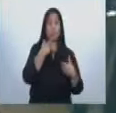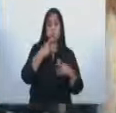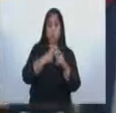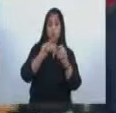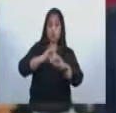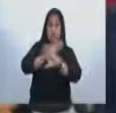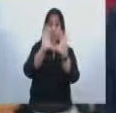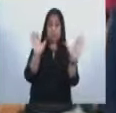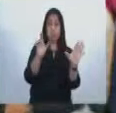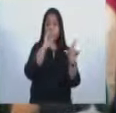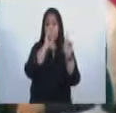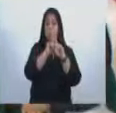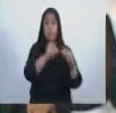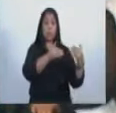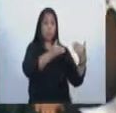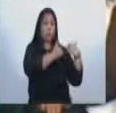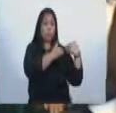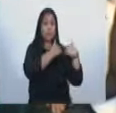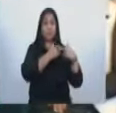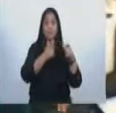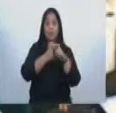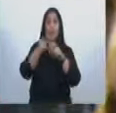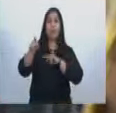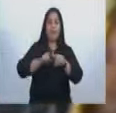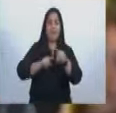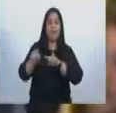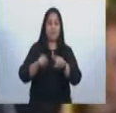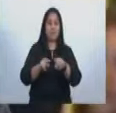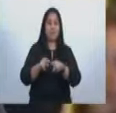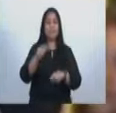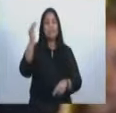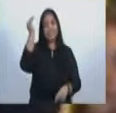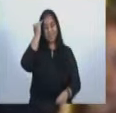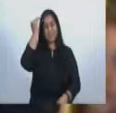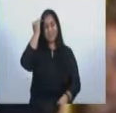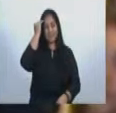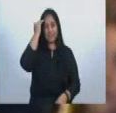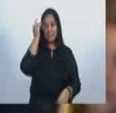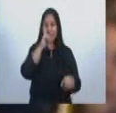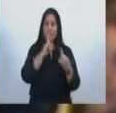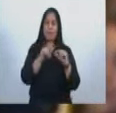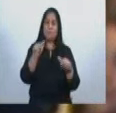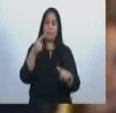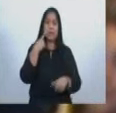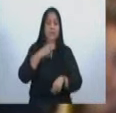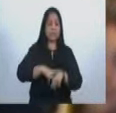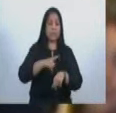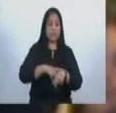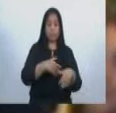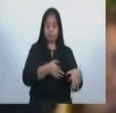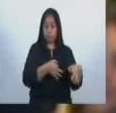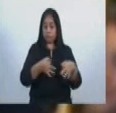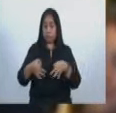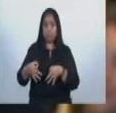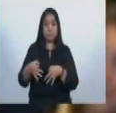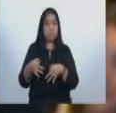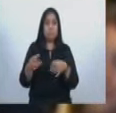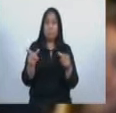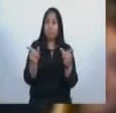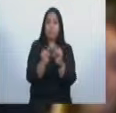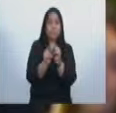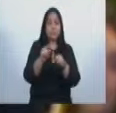transparencia y un compromiso con la competencia sabemos que el periodo que tenemos es